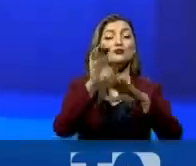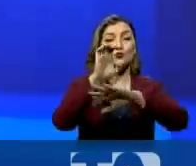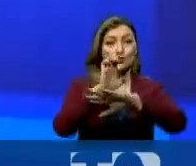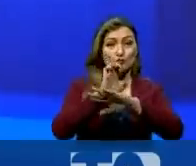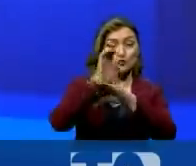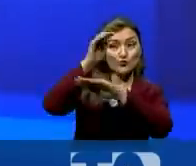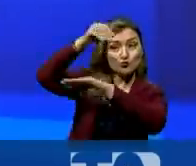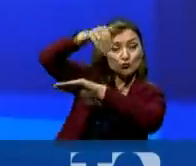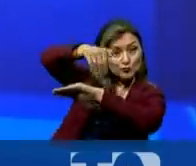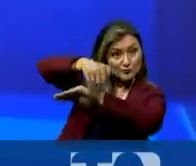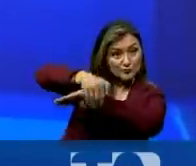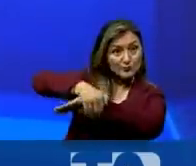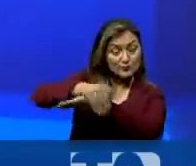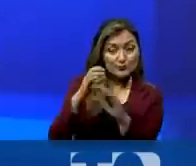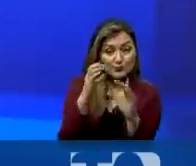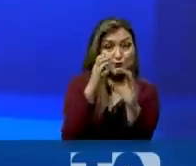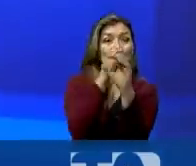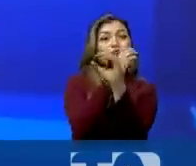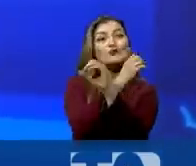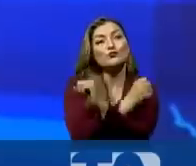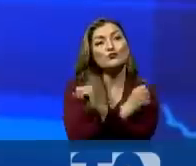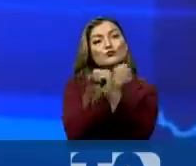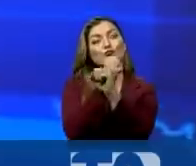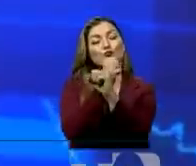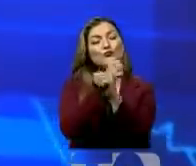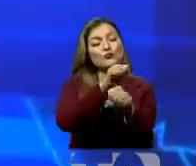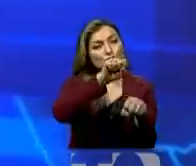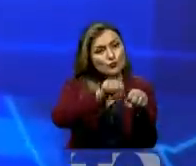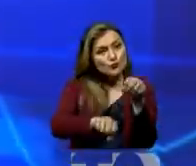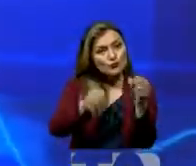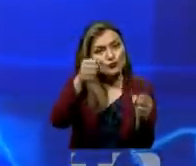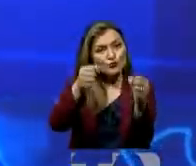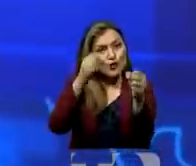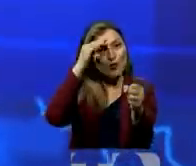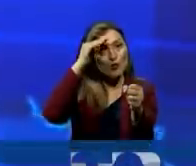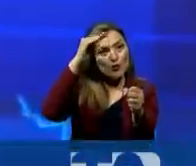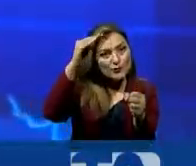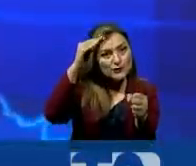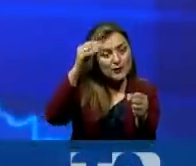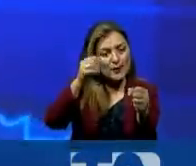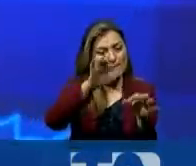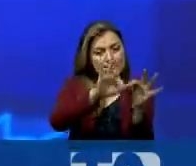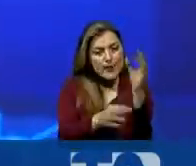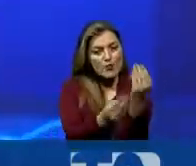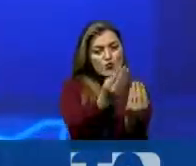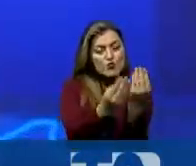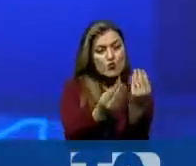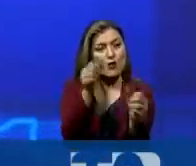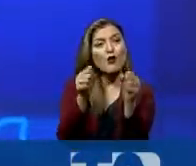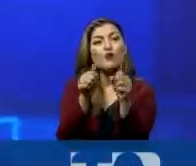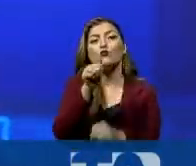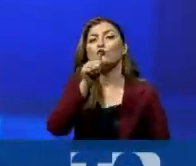transcurso de la tarde de la noche se destruyeron vehículos públicos vehículos